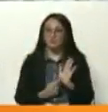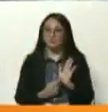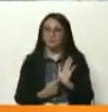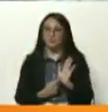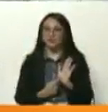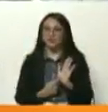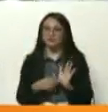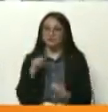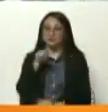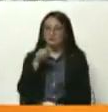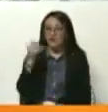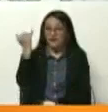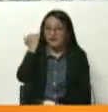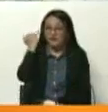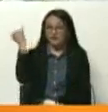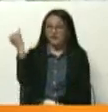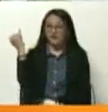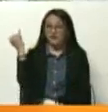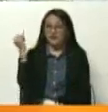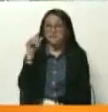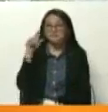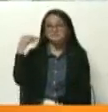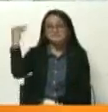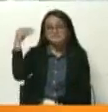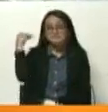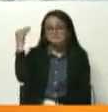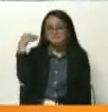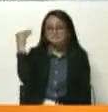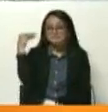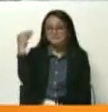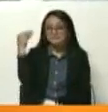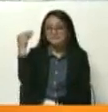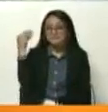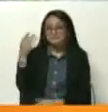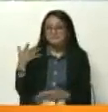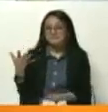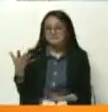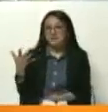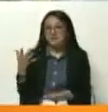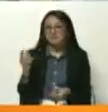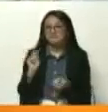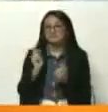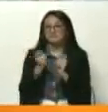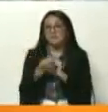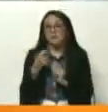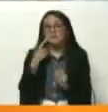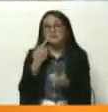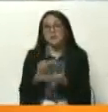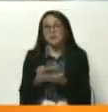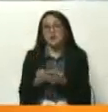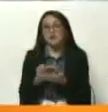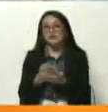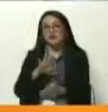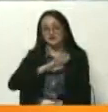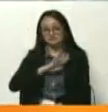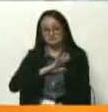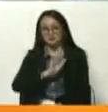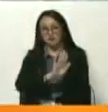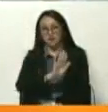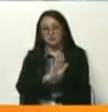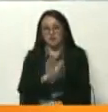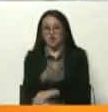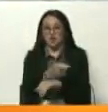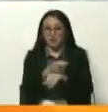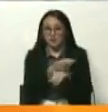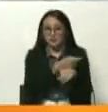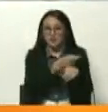es una idea, es un pensamiento que tiende a convertirse en una propuesta por parte del gobierno.